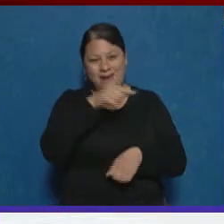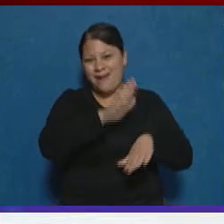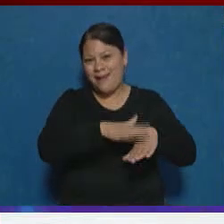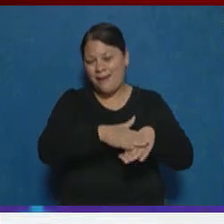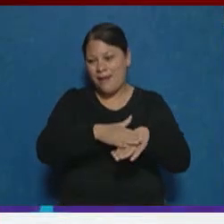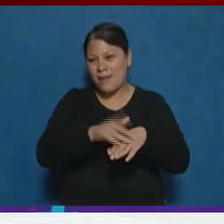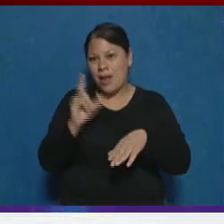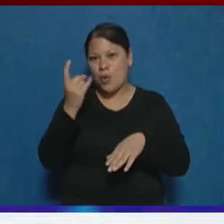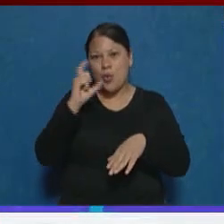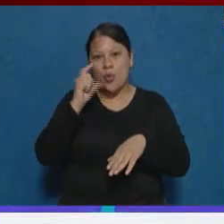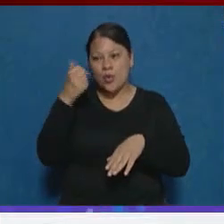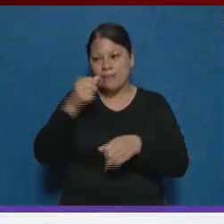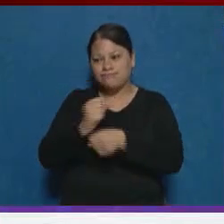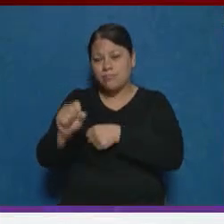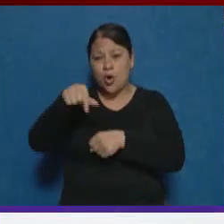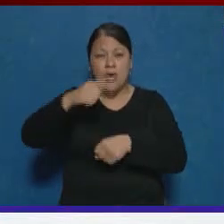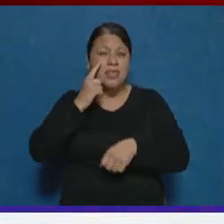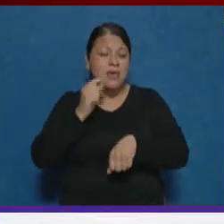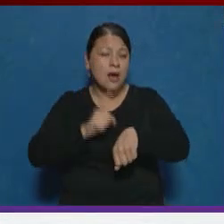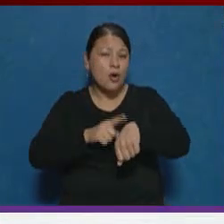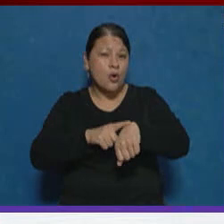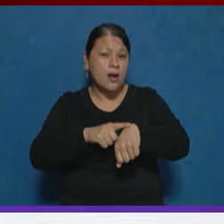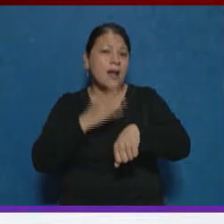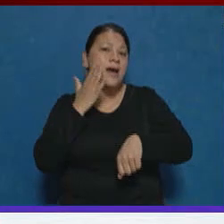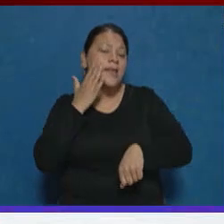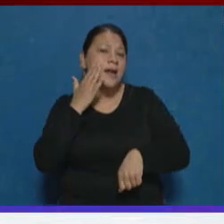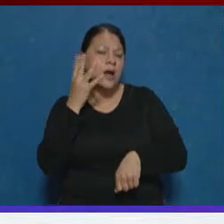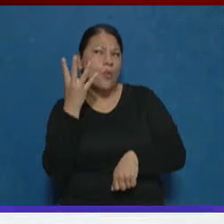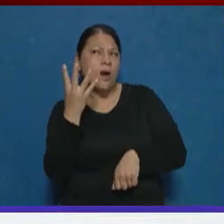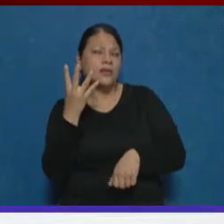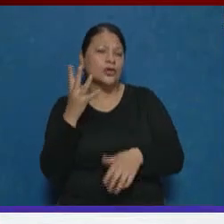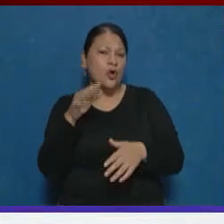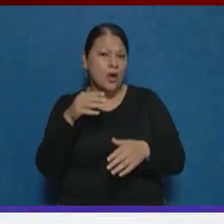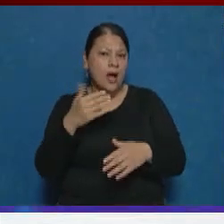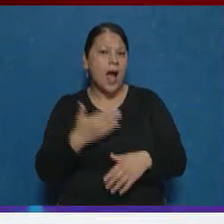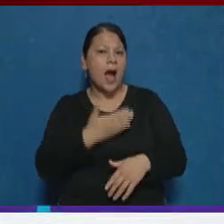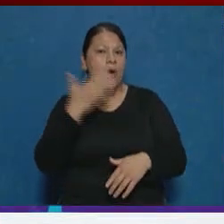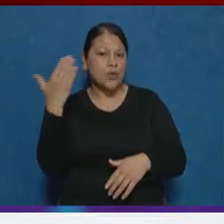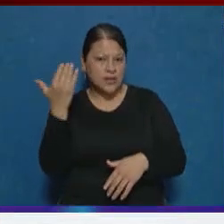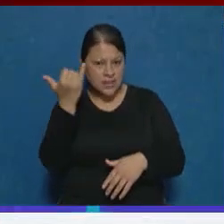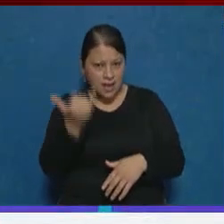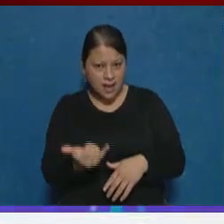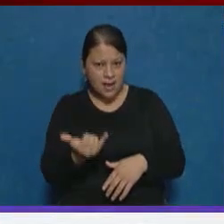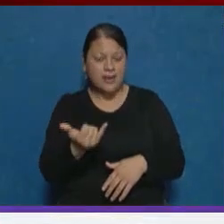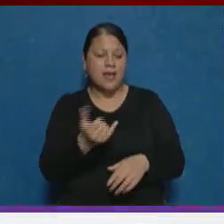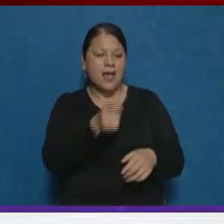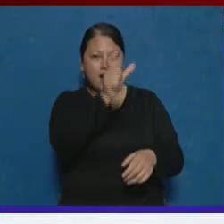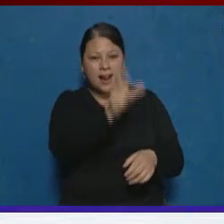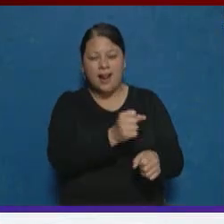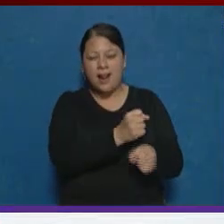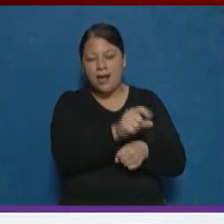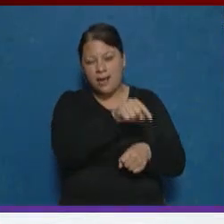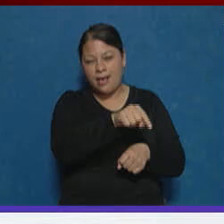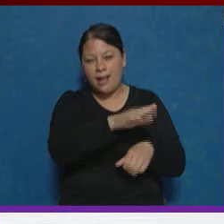que hoy día a las 16 horas, si no me equivoco, tenemos audiencia, tiene audiencia el asesino con la